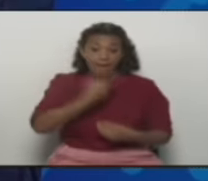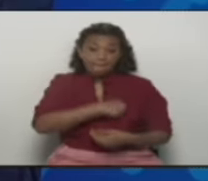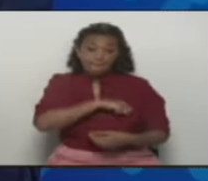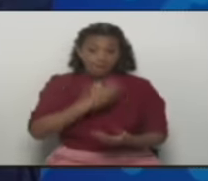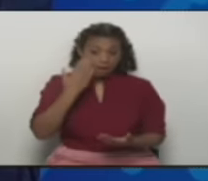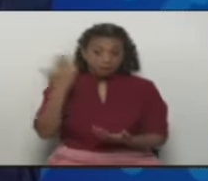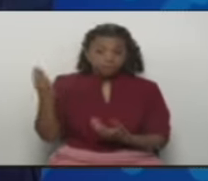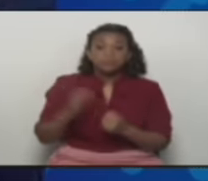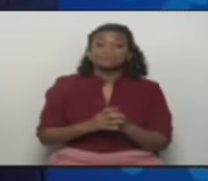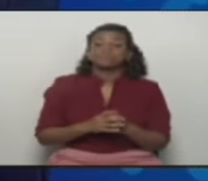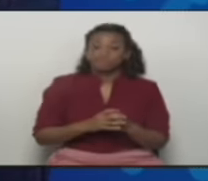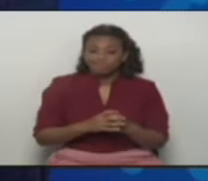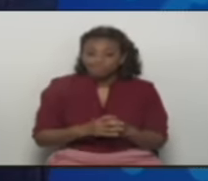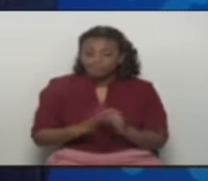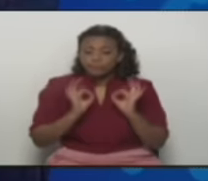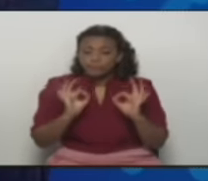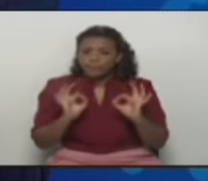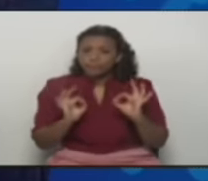Y aquí dice,